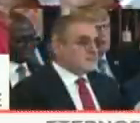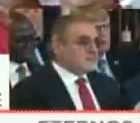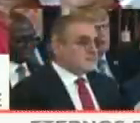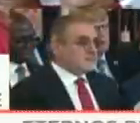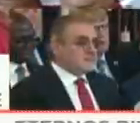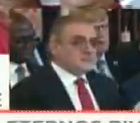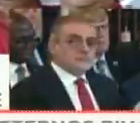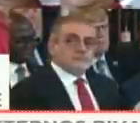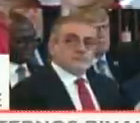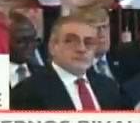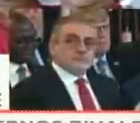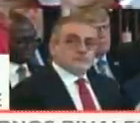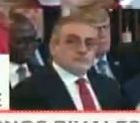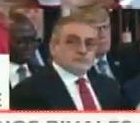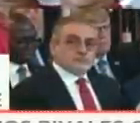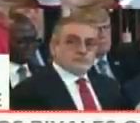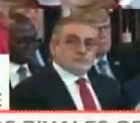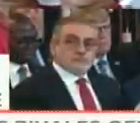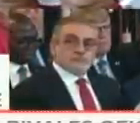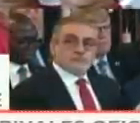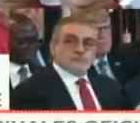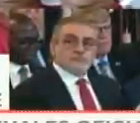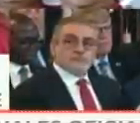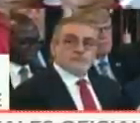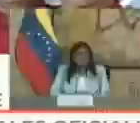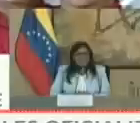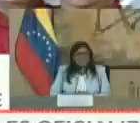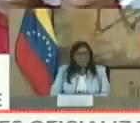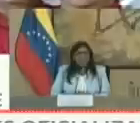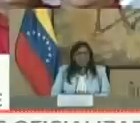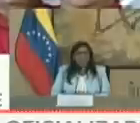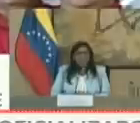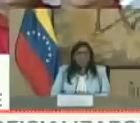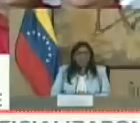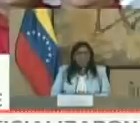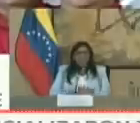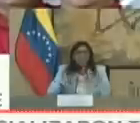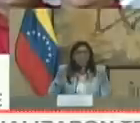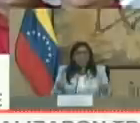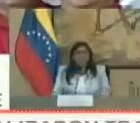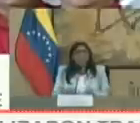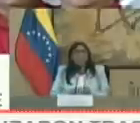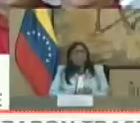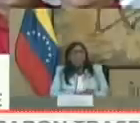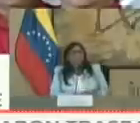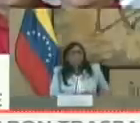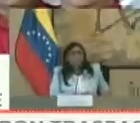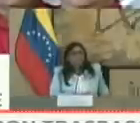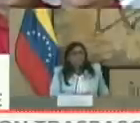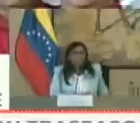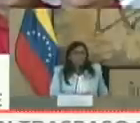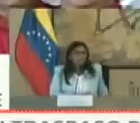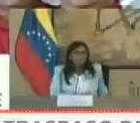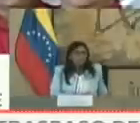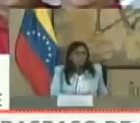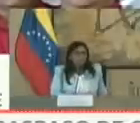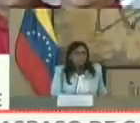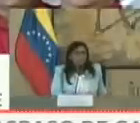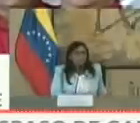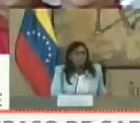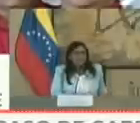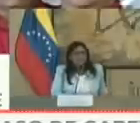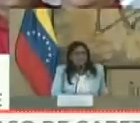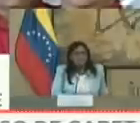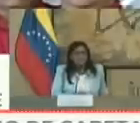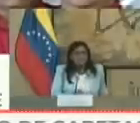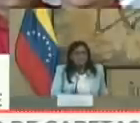atender los asuntos religiosos dentro del partido, así como tenemos, por ejemplo, una vicepresidencia de la juventud, una vicepresidencia de las